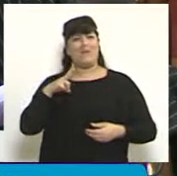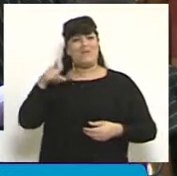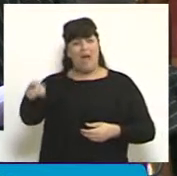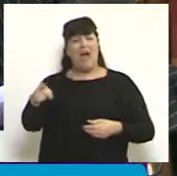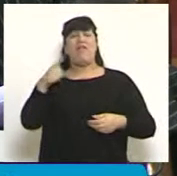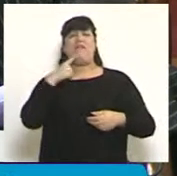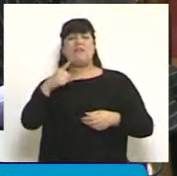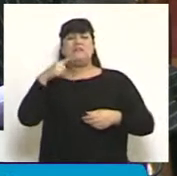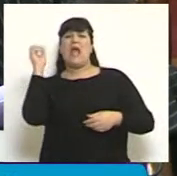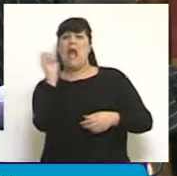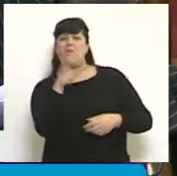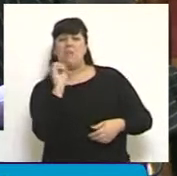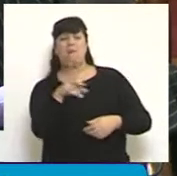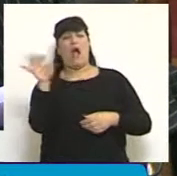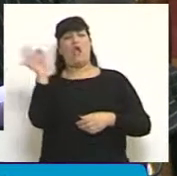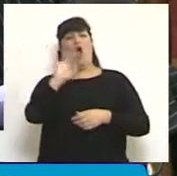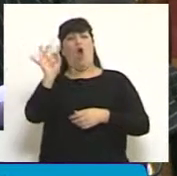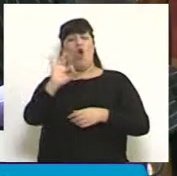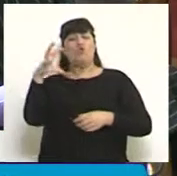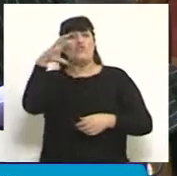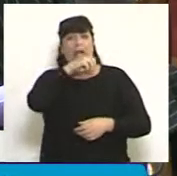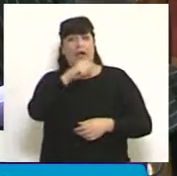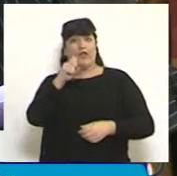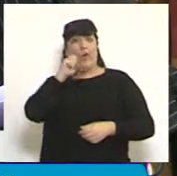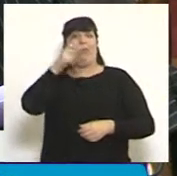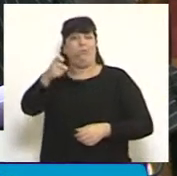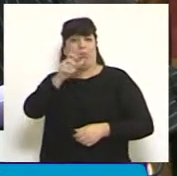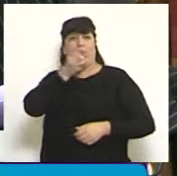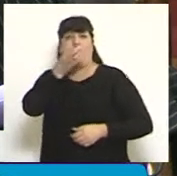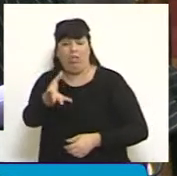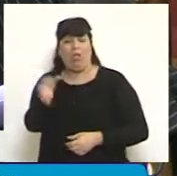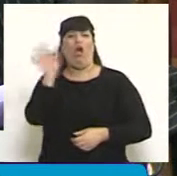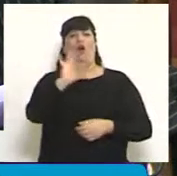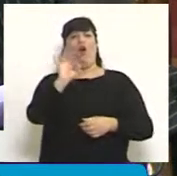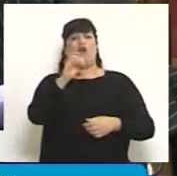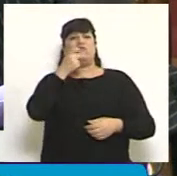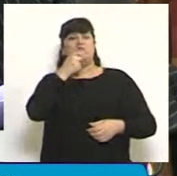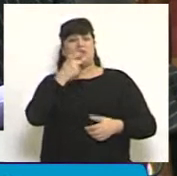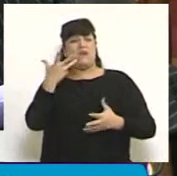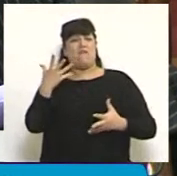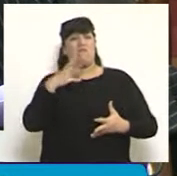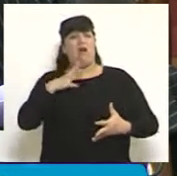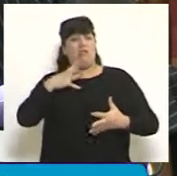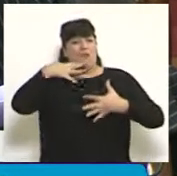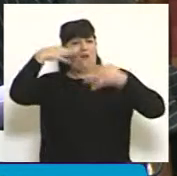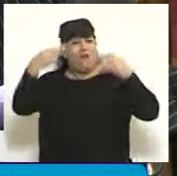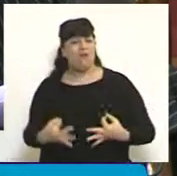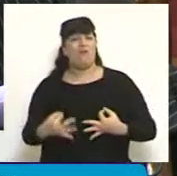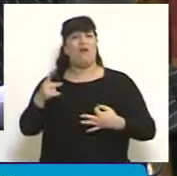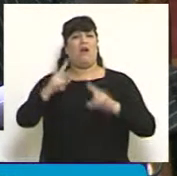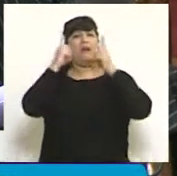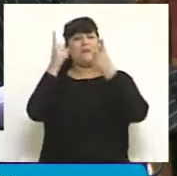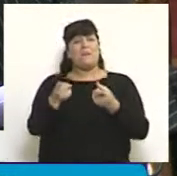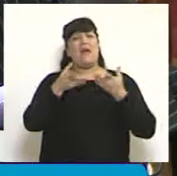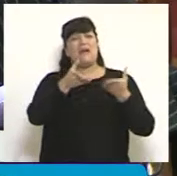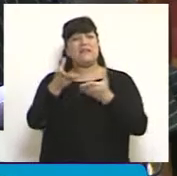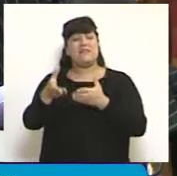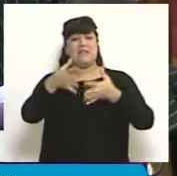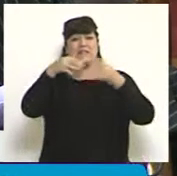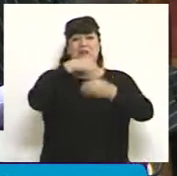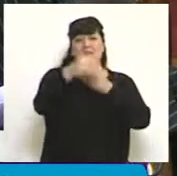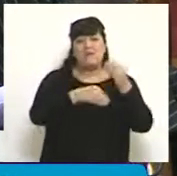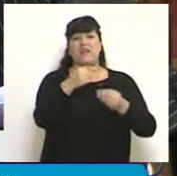calumnias e injurias, la violación de secretos, la concurrencia desleal y el incumplimiento de los deberes de asistencia familiar cuando la